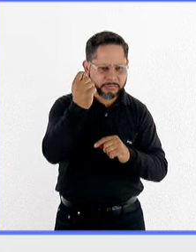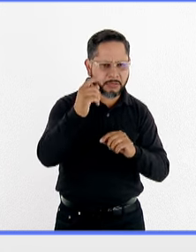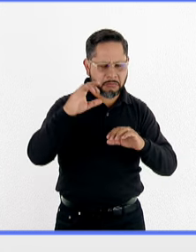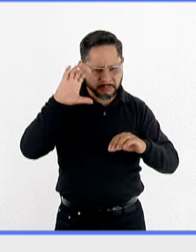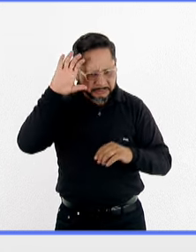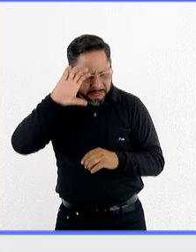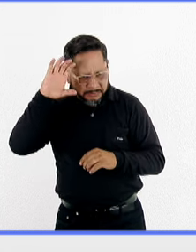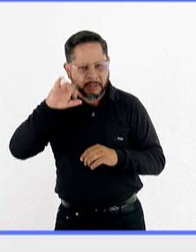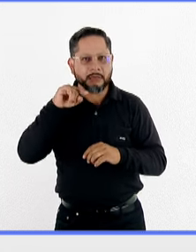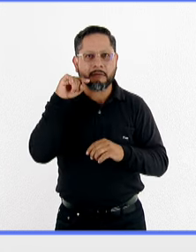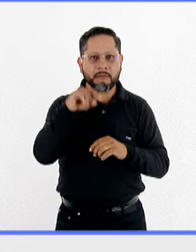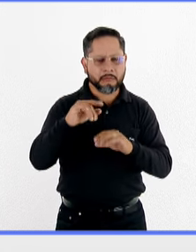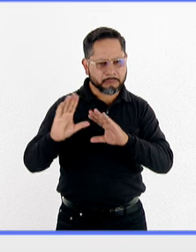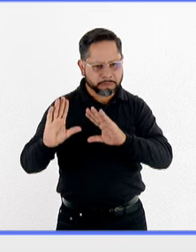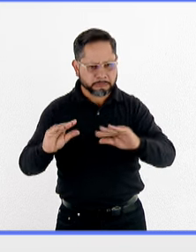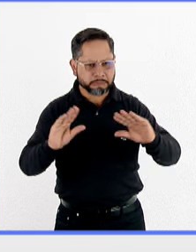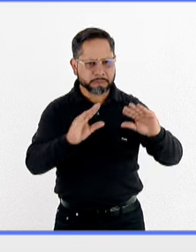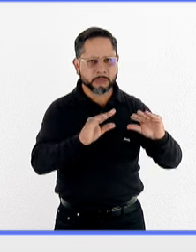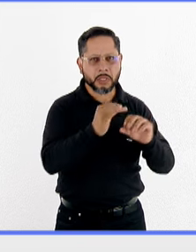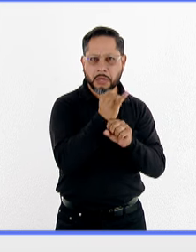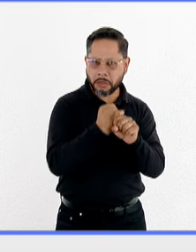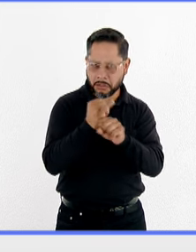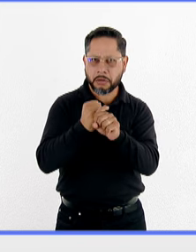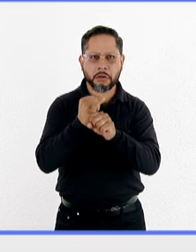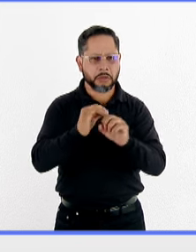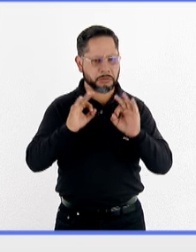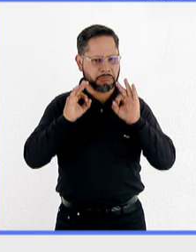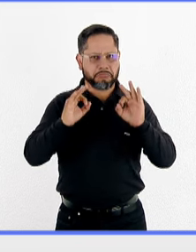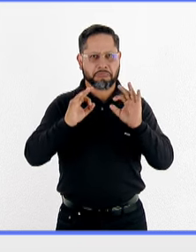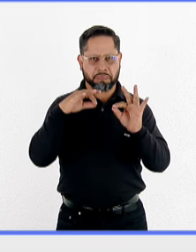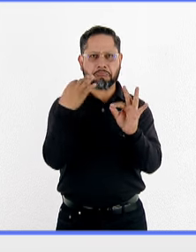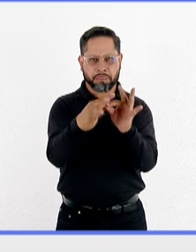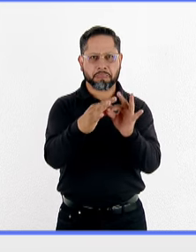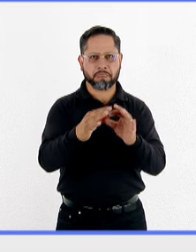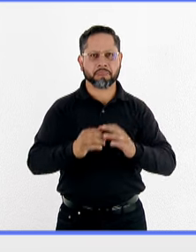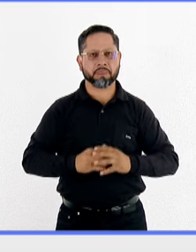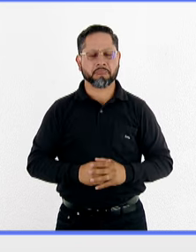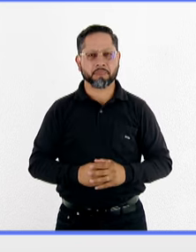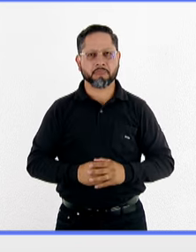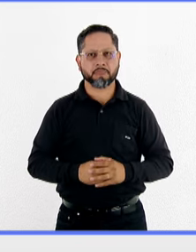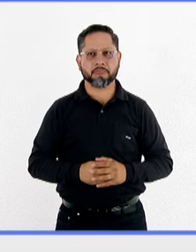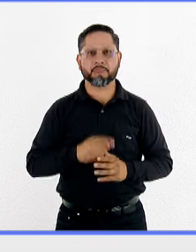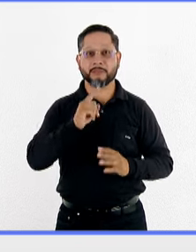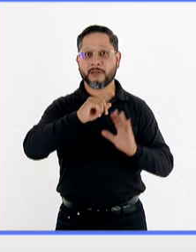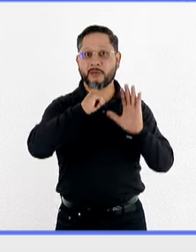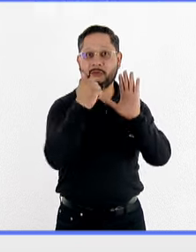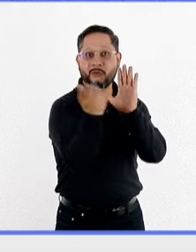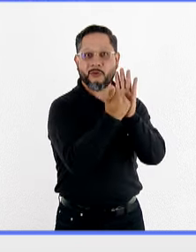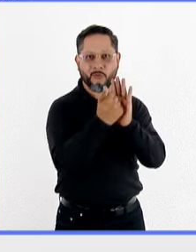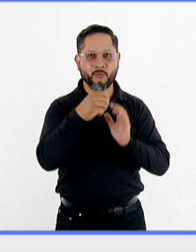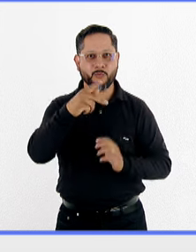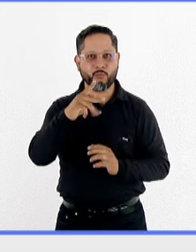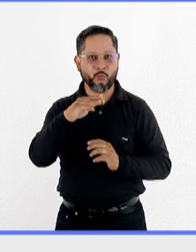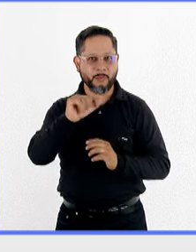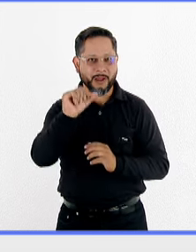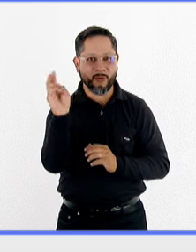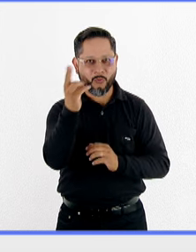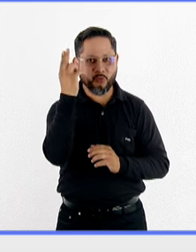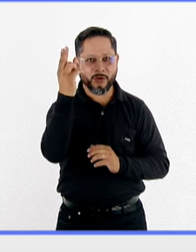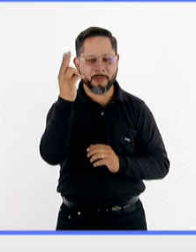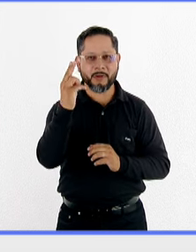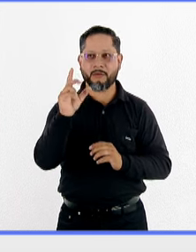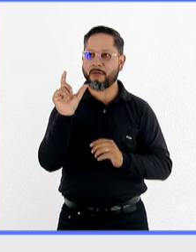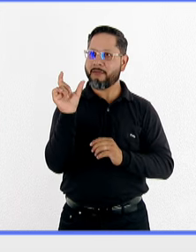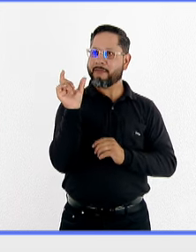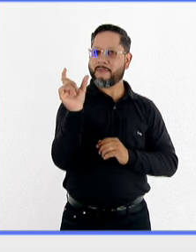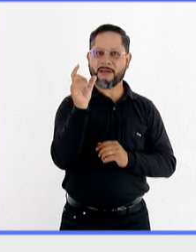científicos, tanto en la enseñanza como la investigación de esta disciplina. El logo Puma cumple 50 años, se trata de la